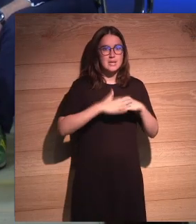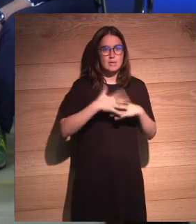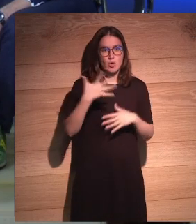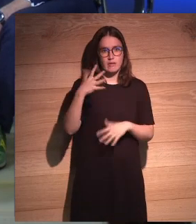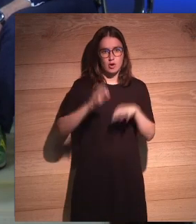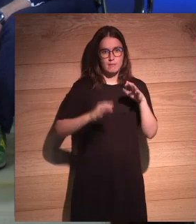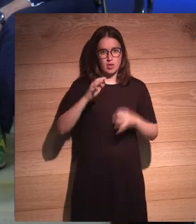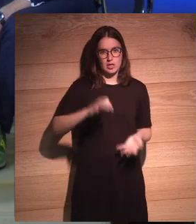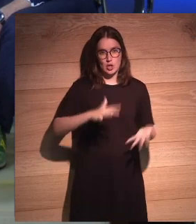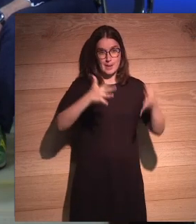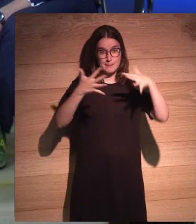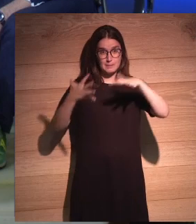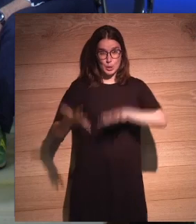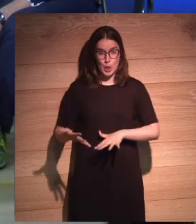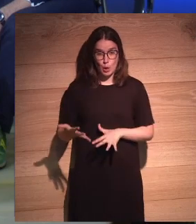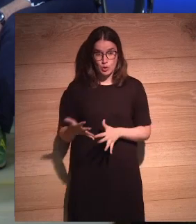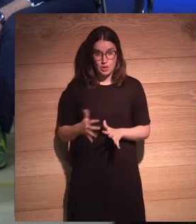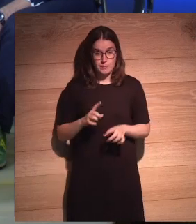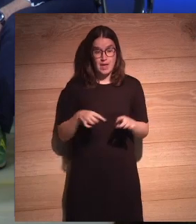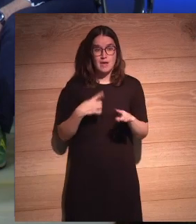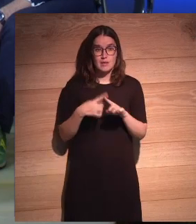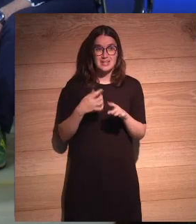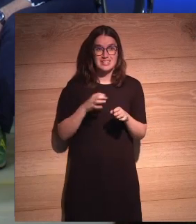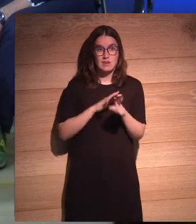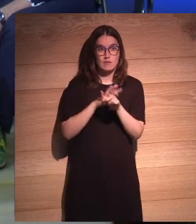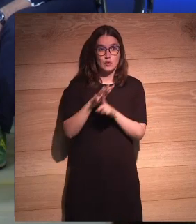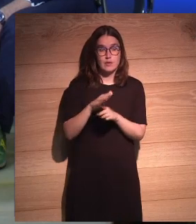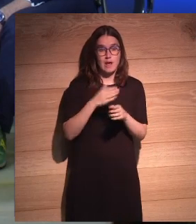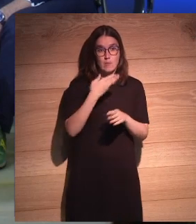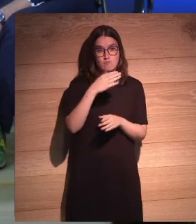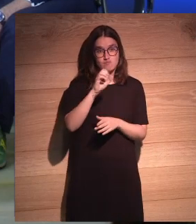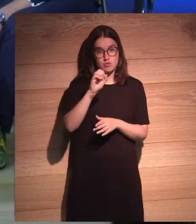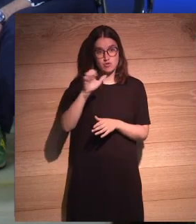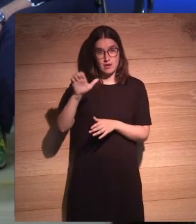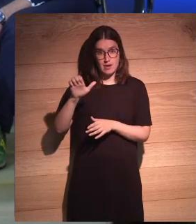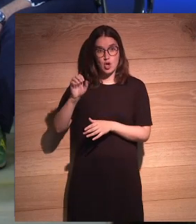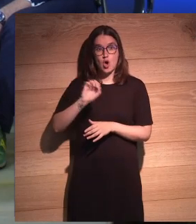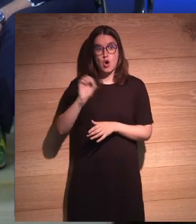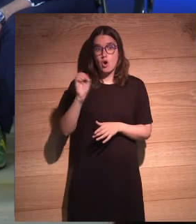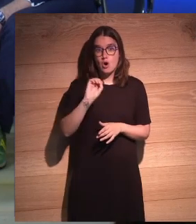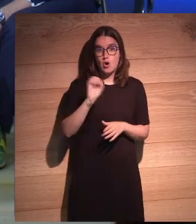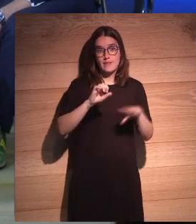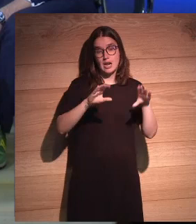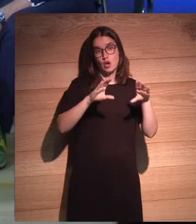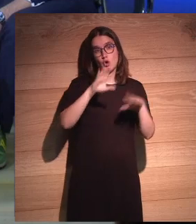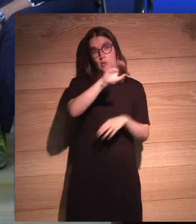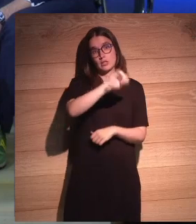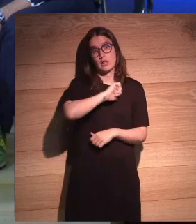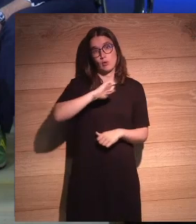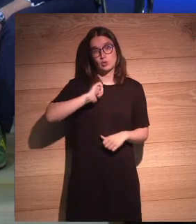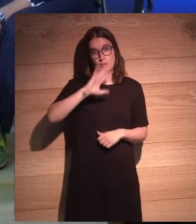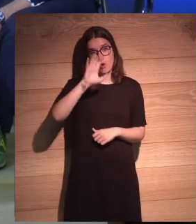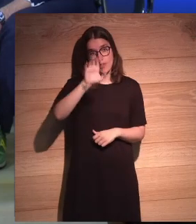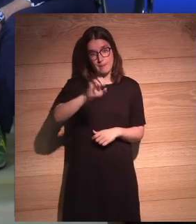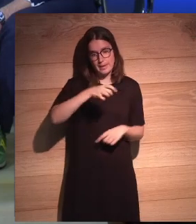en la implementación. Y cabría añadir que debe afectar al boletín oficial del Estado o al boletín oficial de la comunidad autónoma o del